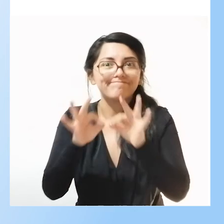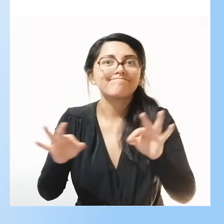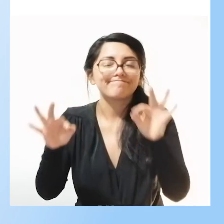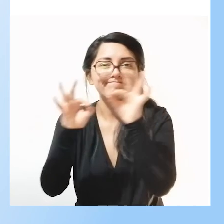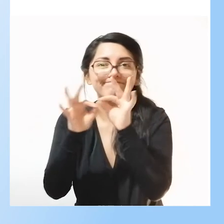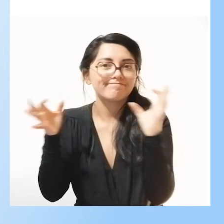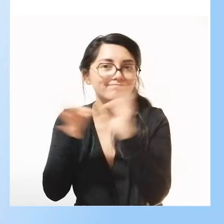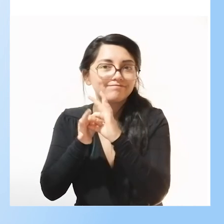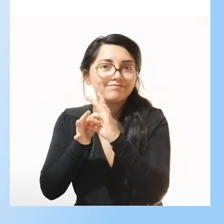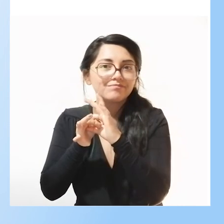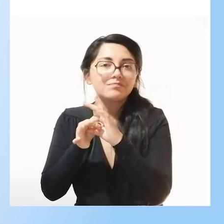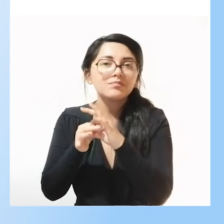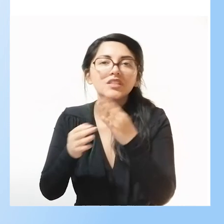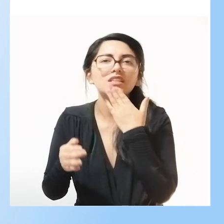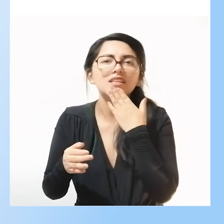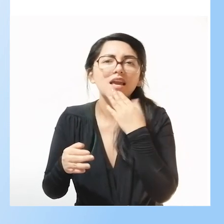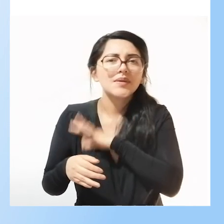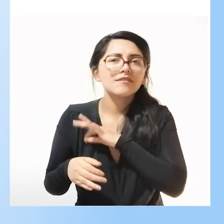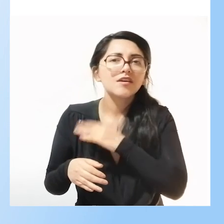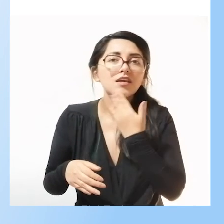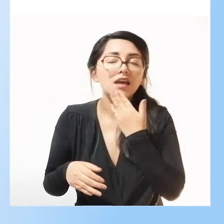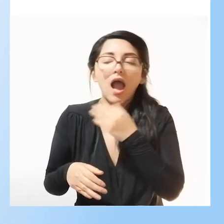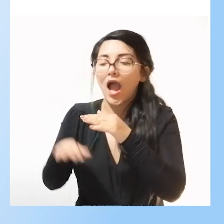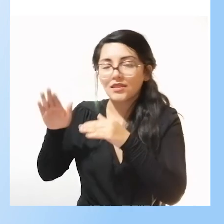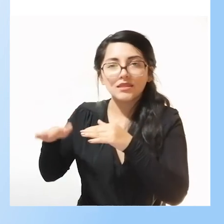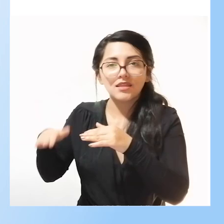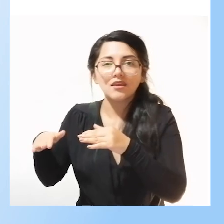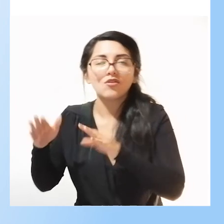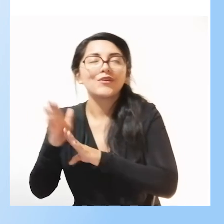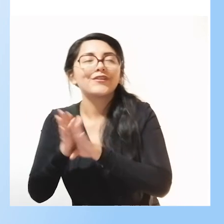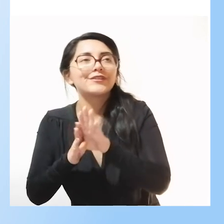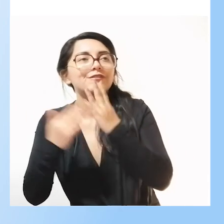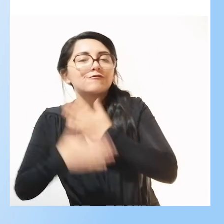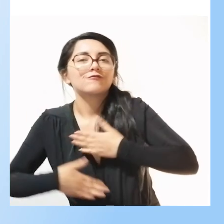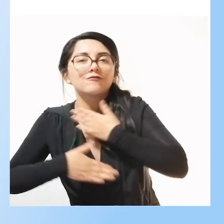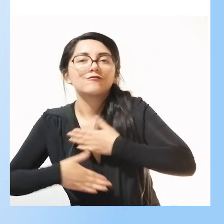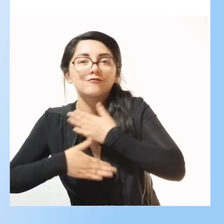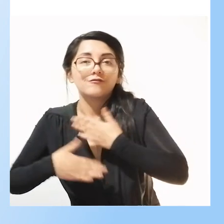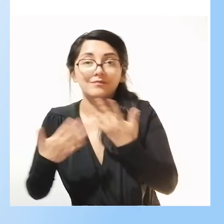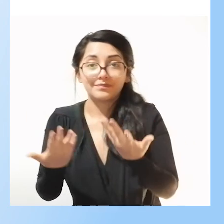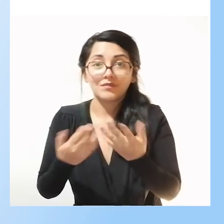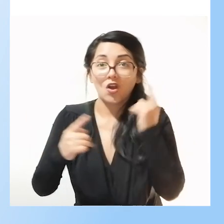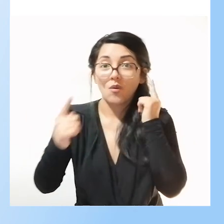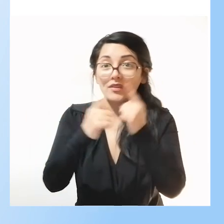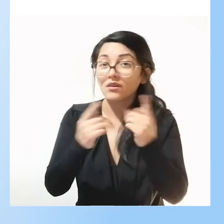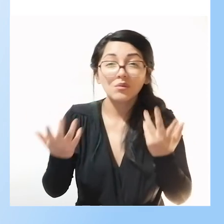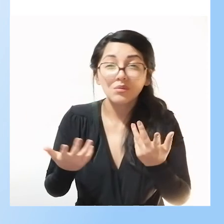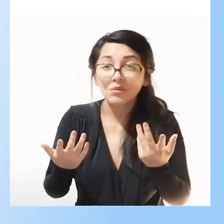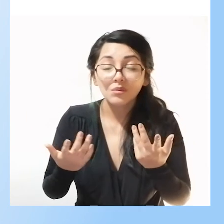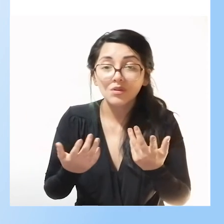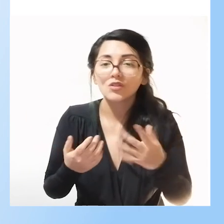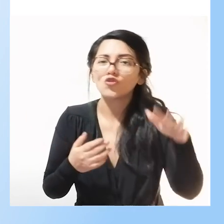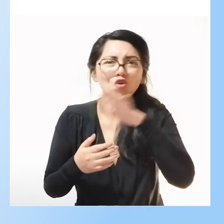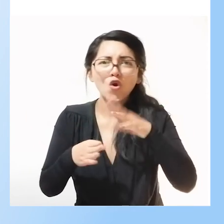niño evolucione de la forma más adecuada. Y porque el objetivo es común para todos